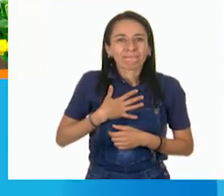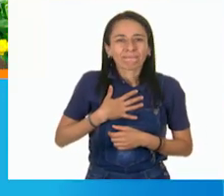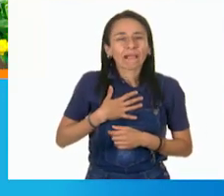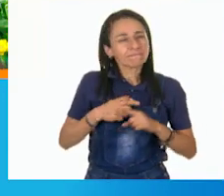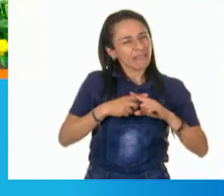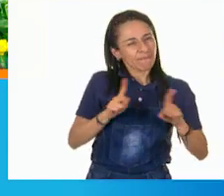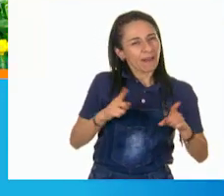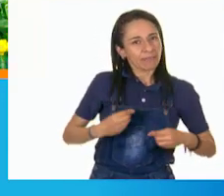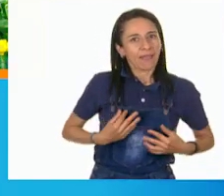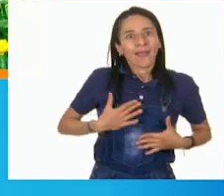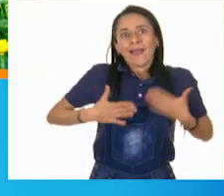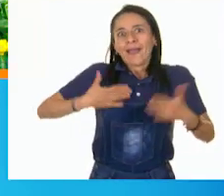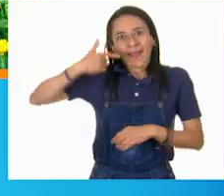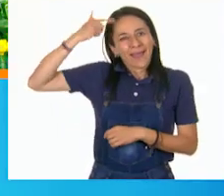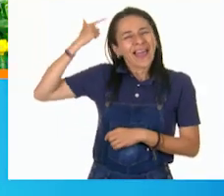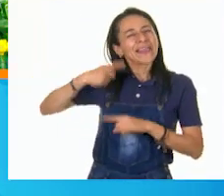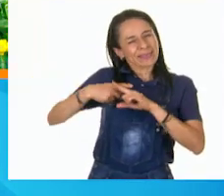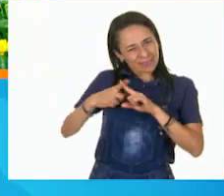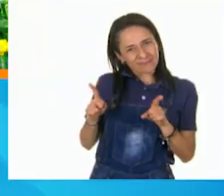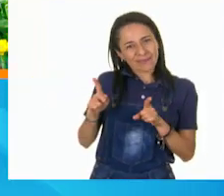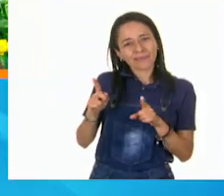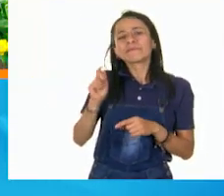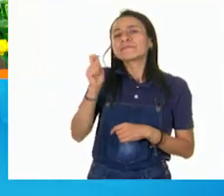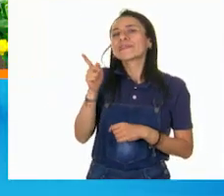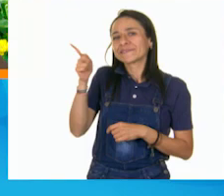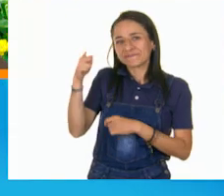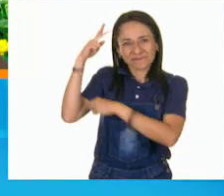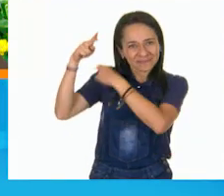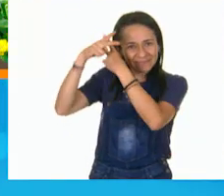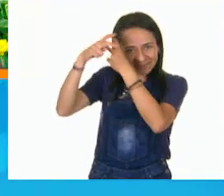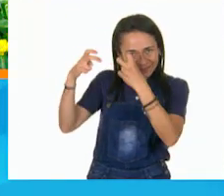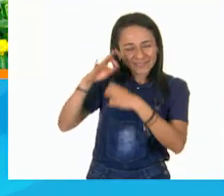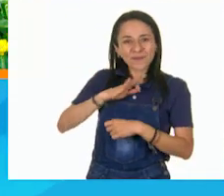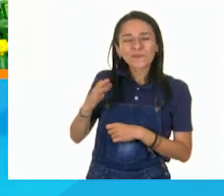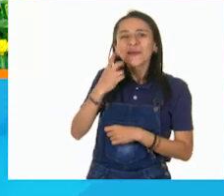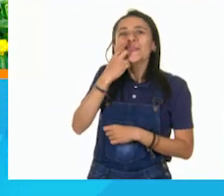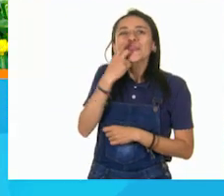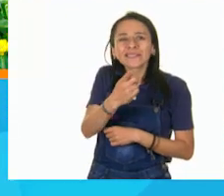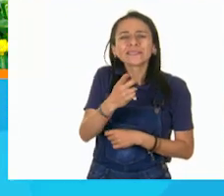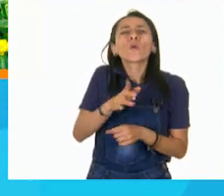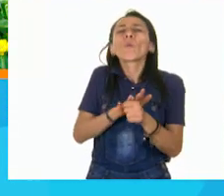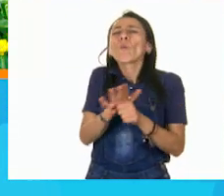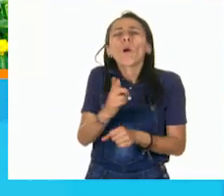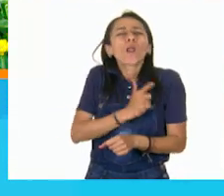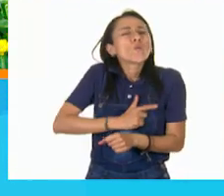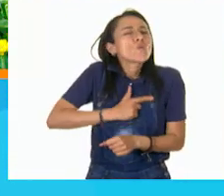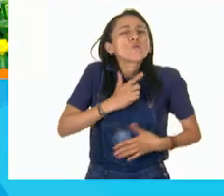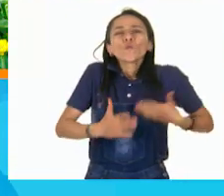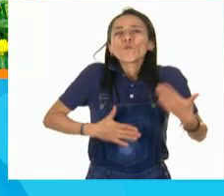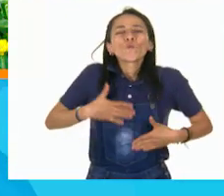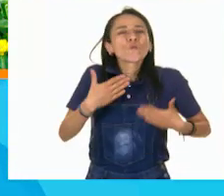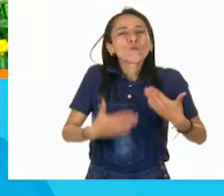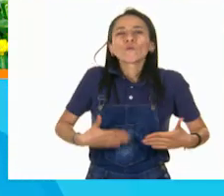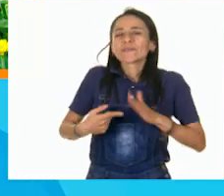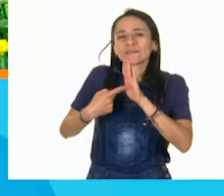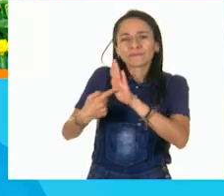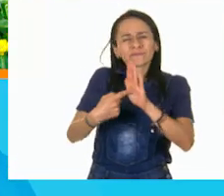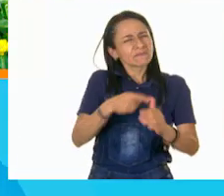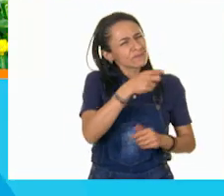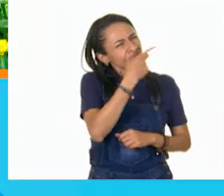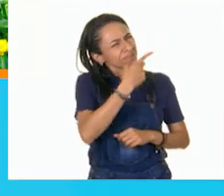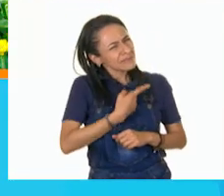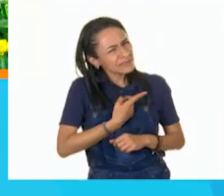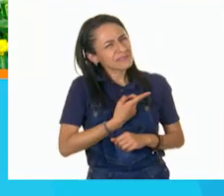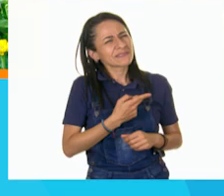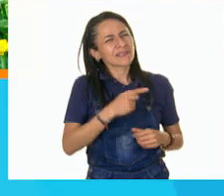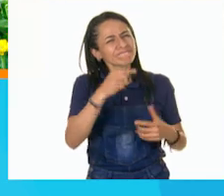para que Ceci pueda demostrar las cosas que le gustan mucho. Todas esas cosas que me dices son de alegría.